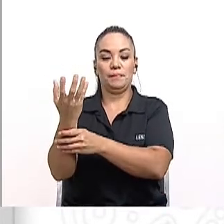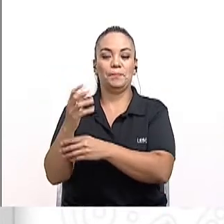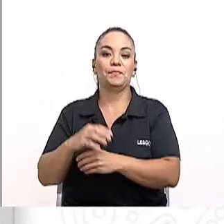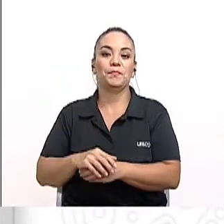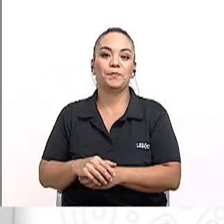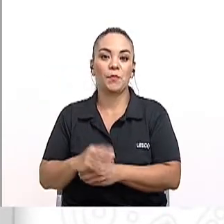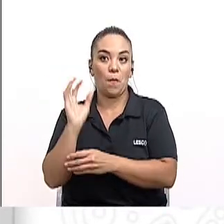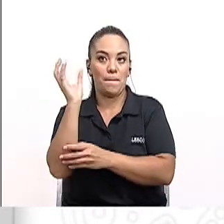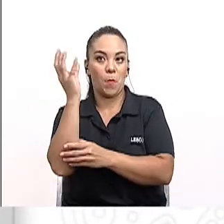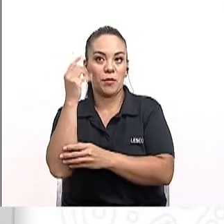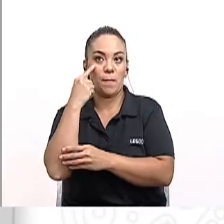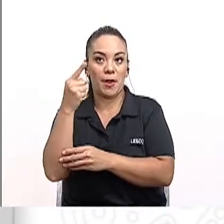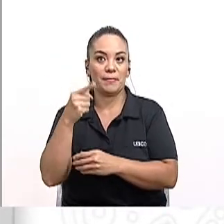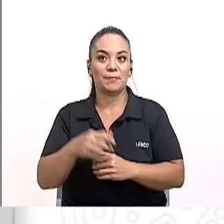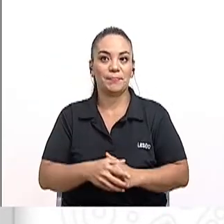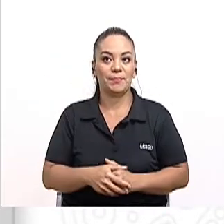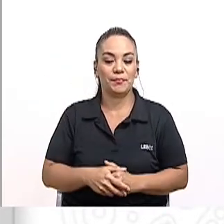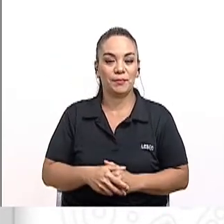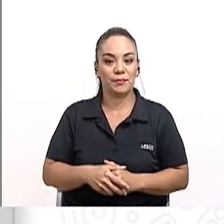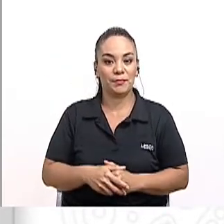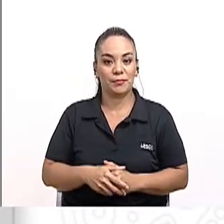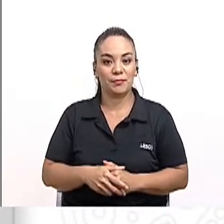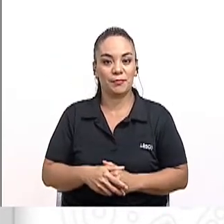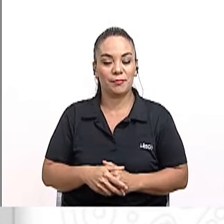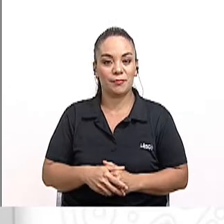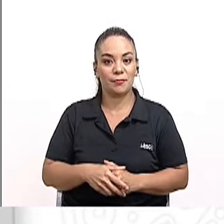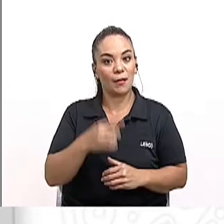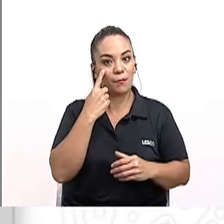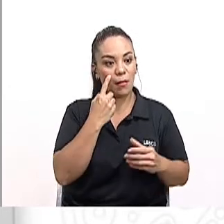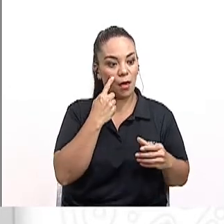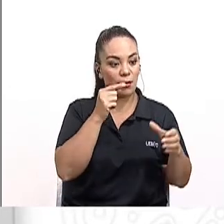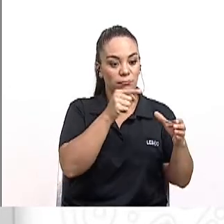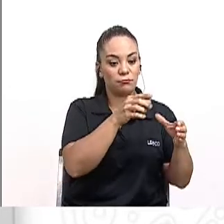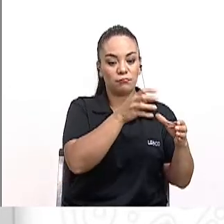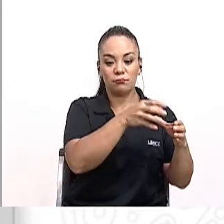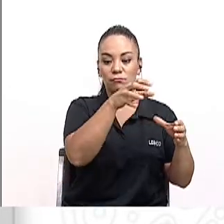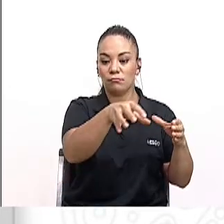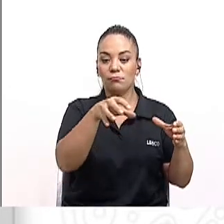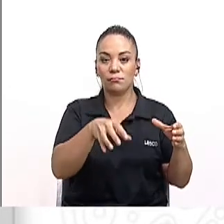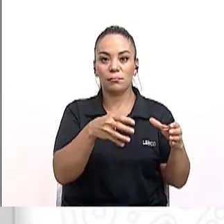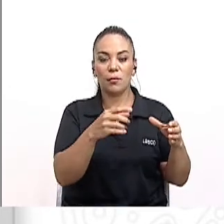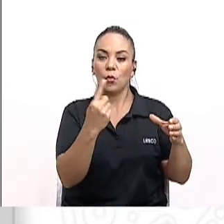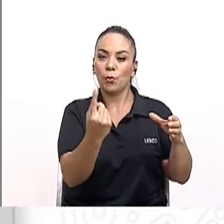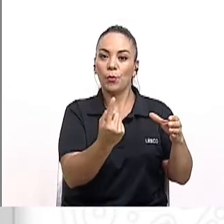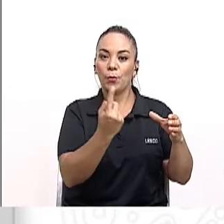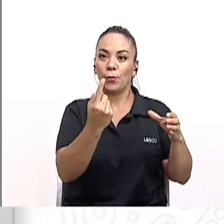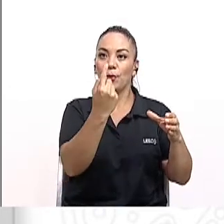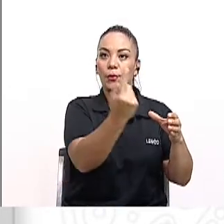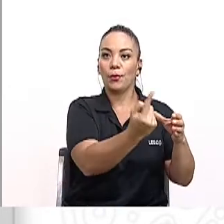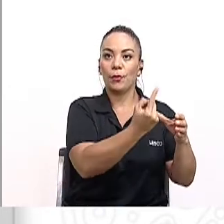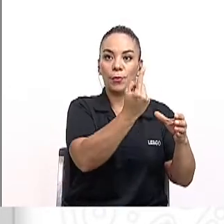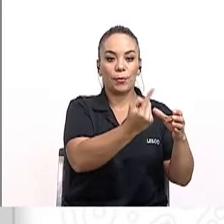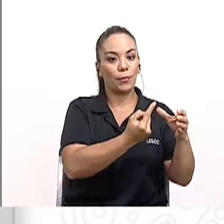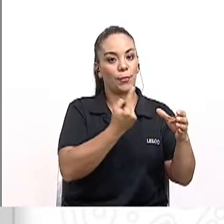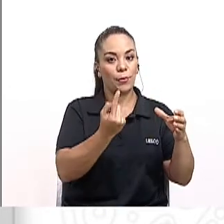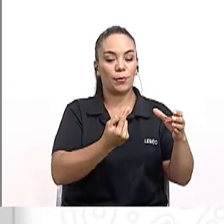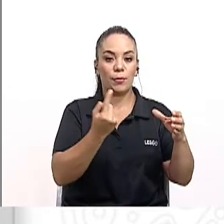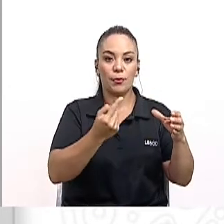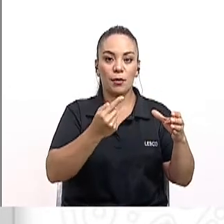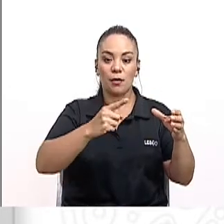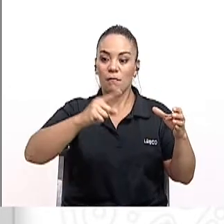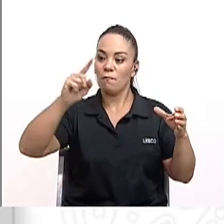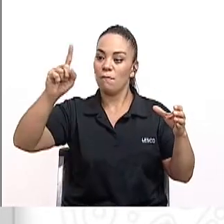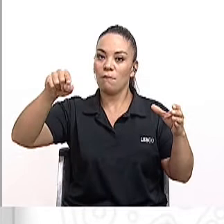radiómetros. Como pueden ver, cada uno de ellos empieza a impulsarse conforme la radiación